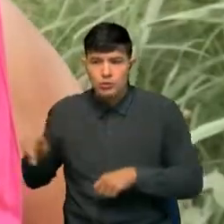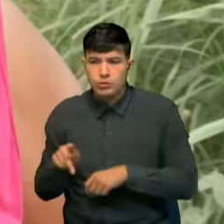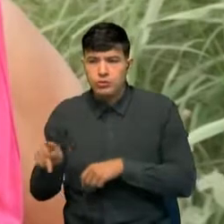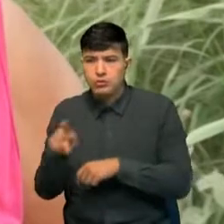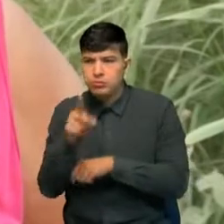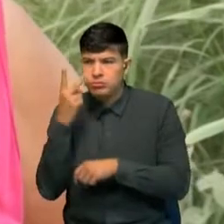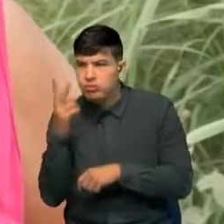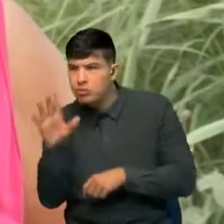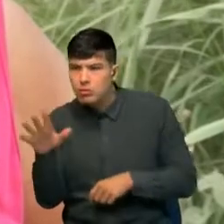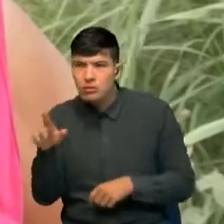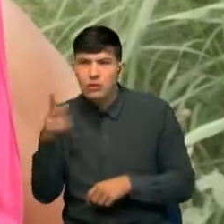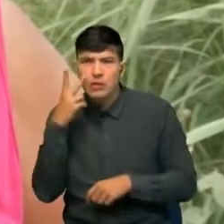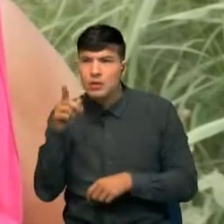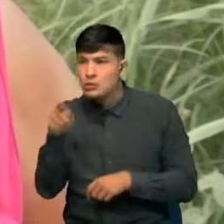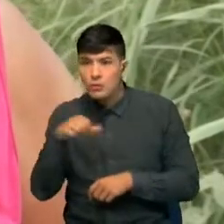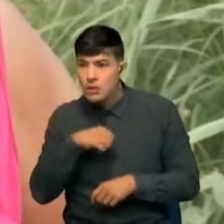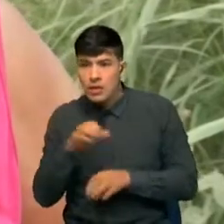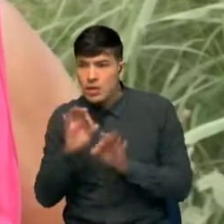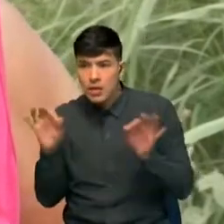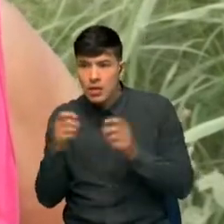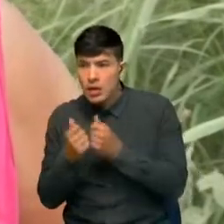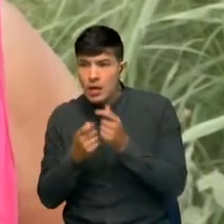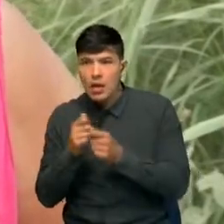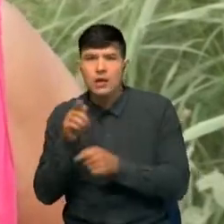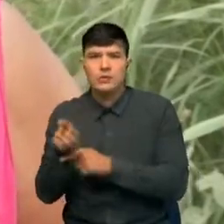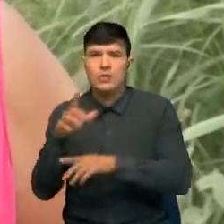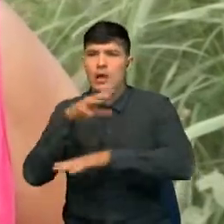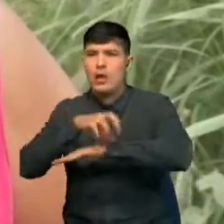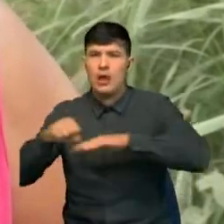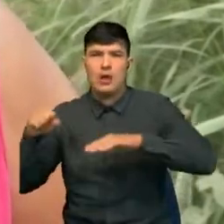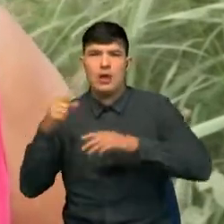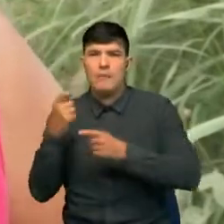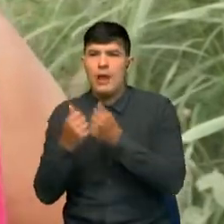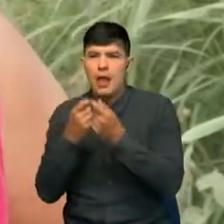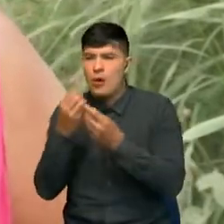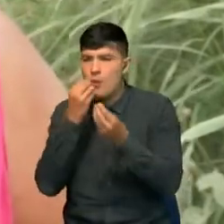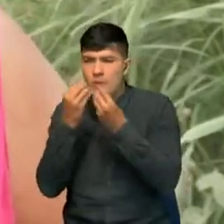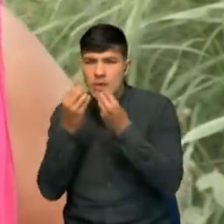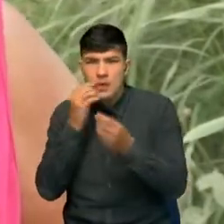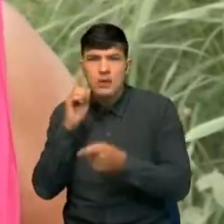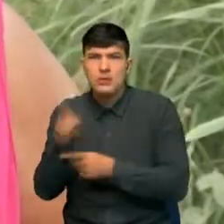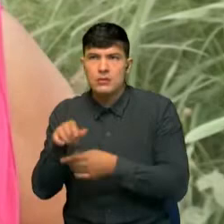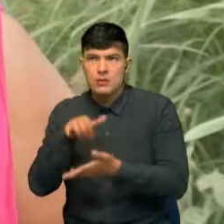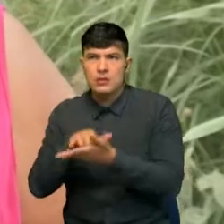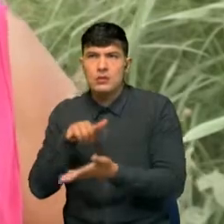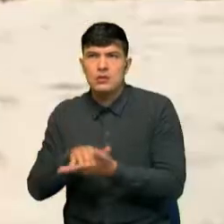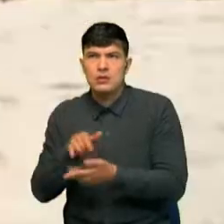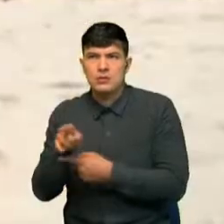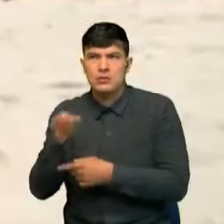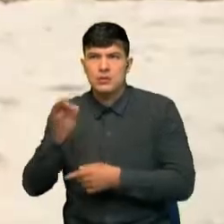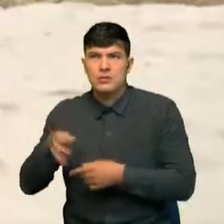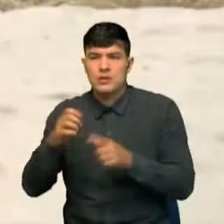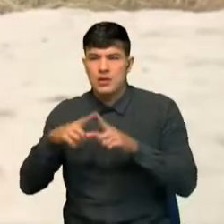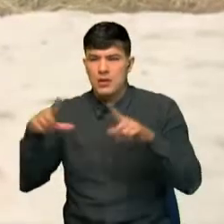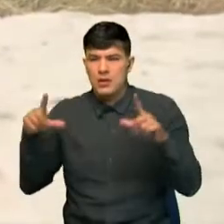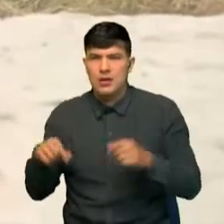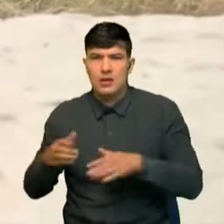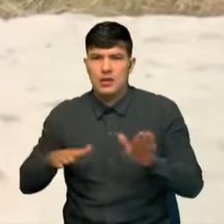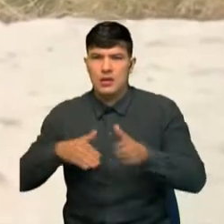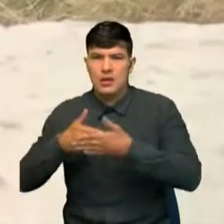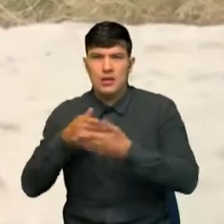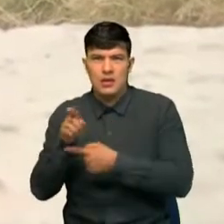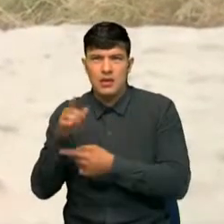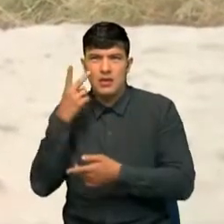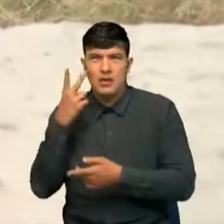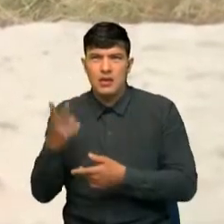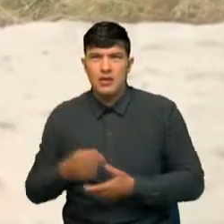quitaba, si no tenían plata, entonces el mercado les quitaba, se subían y tapaban, andaban con la placa de la moto tapado con una